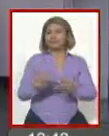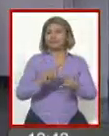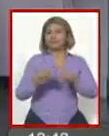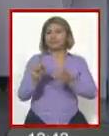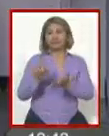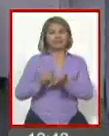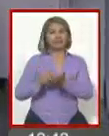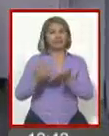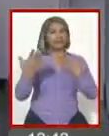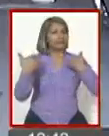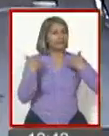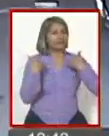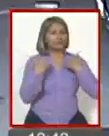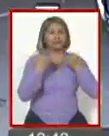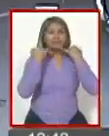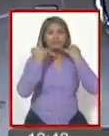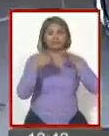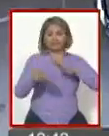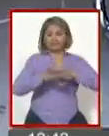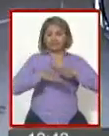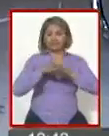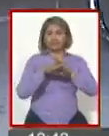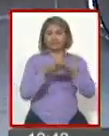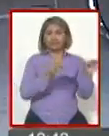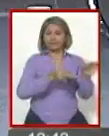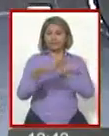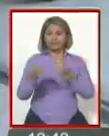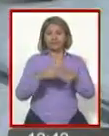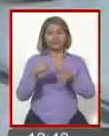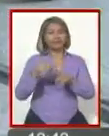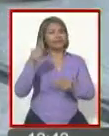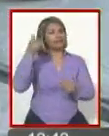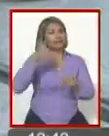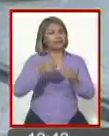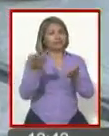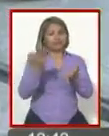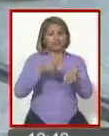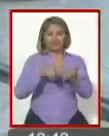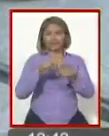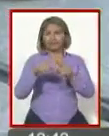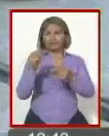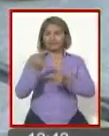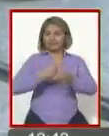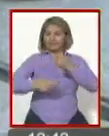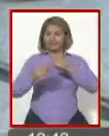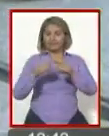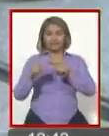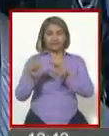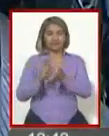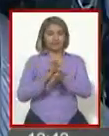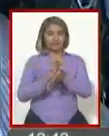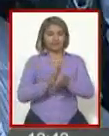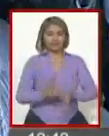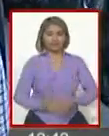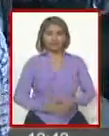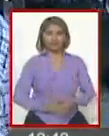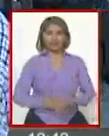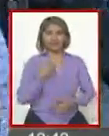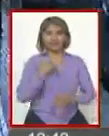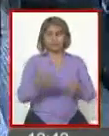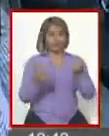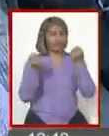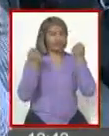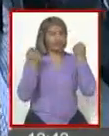oficina, que contenía información fundamental sobre las transferencias, reconocimientos de firma y otros trámites administrativos. Yo realmente